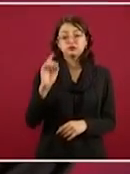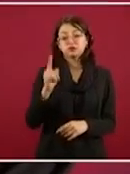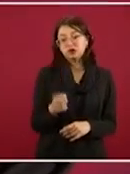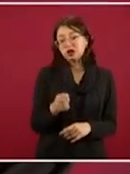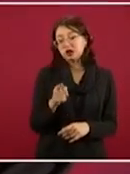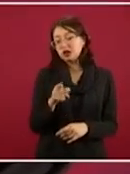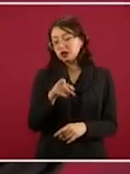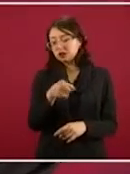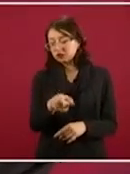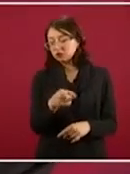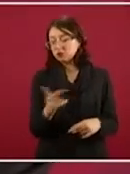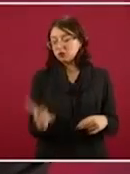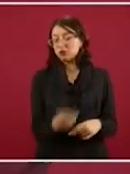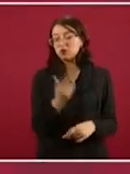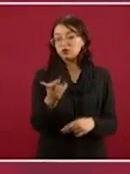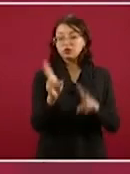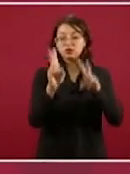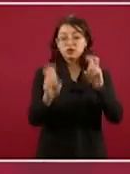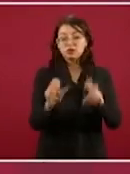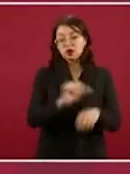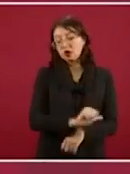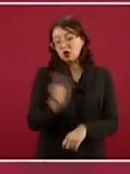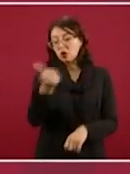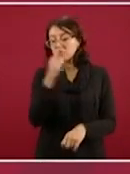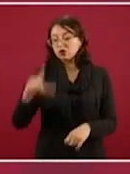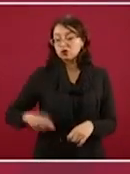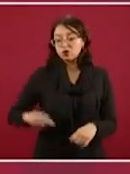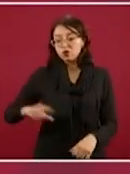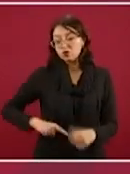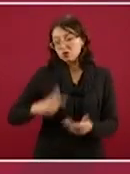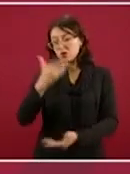públicos, vamos a ver en